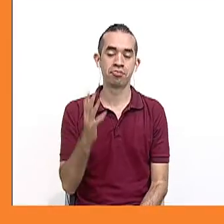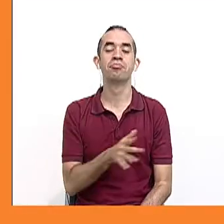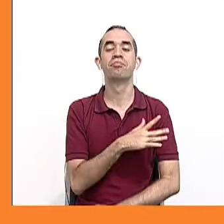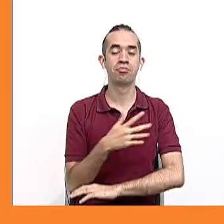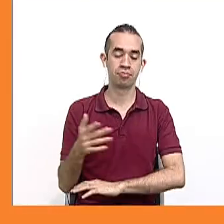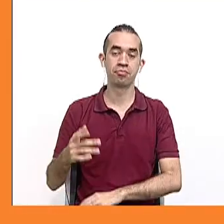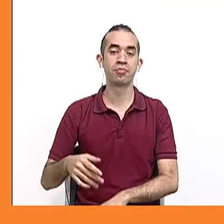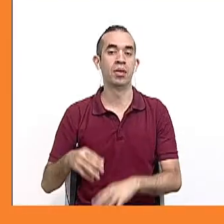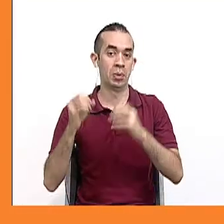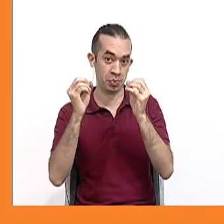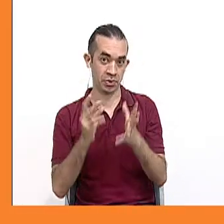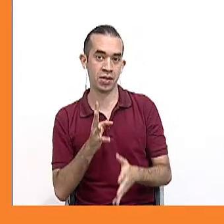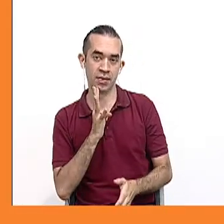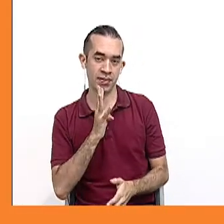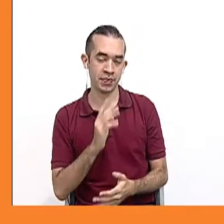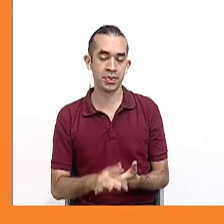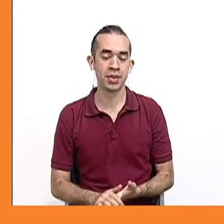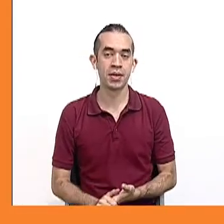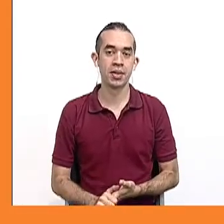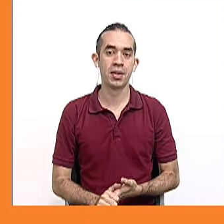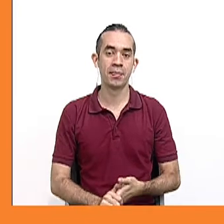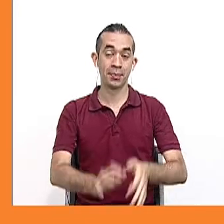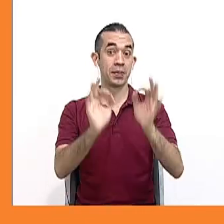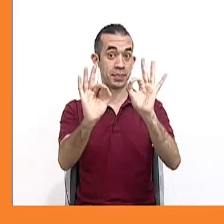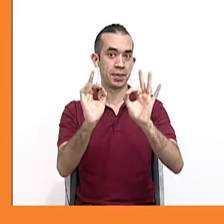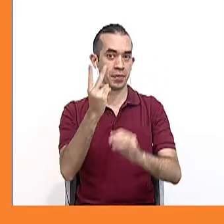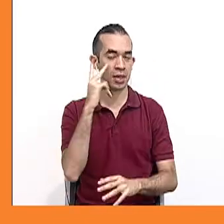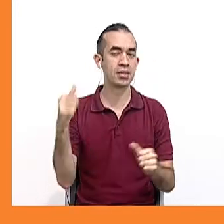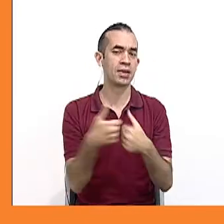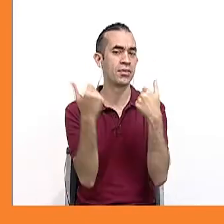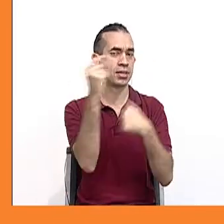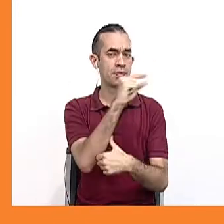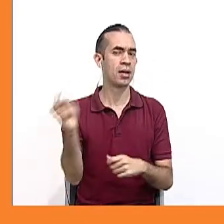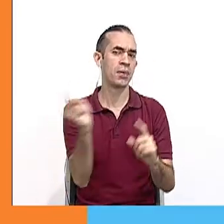Muy bien, veamos el desafío de la semana.